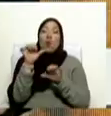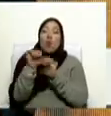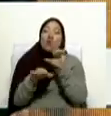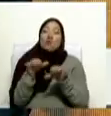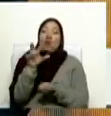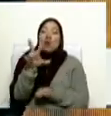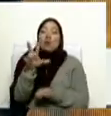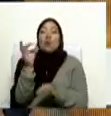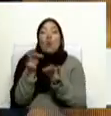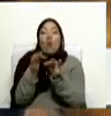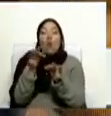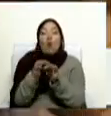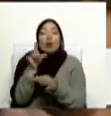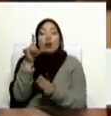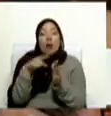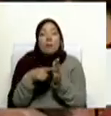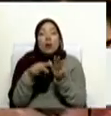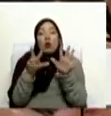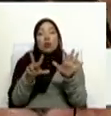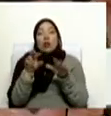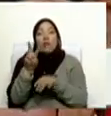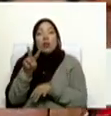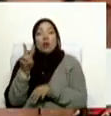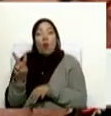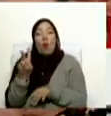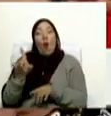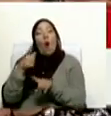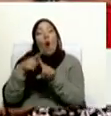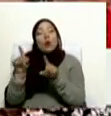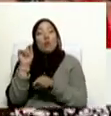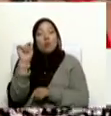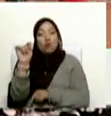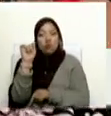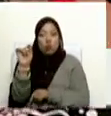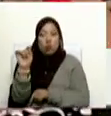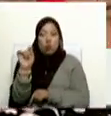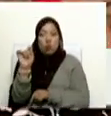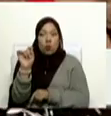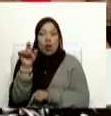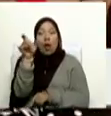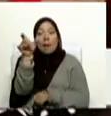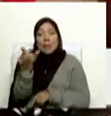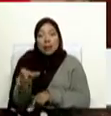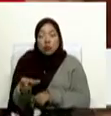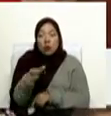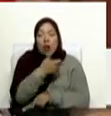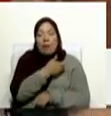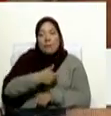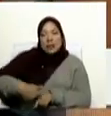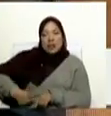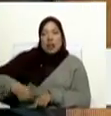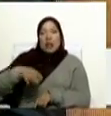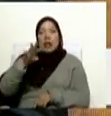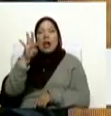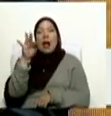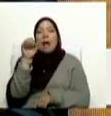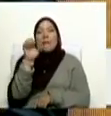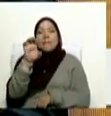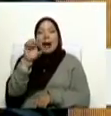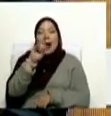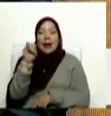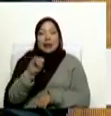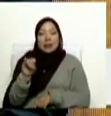septiembre de 1822 otro punto paes No solo ide Ho y ejecutó el asalto que finalmente permitió la captura de la